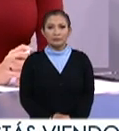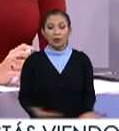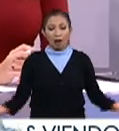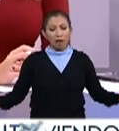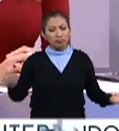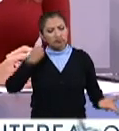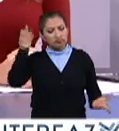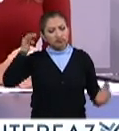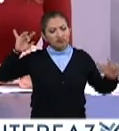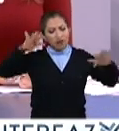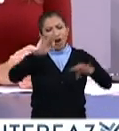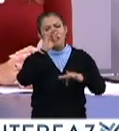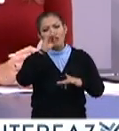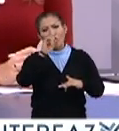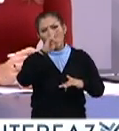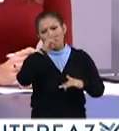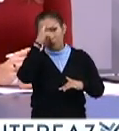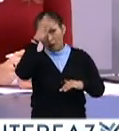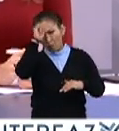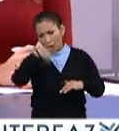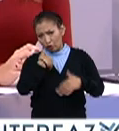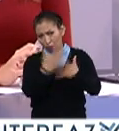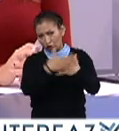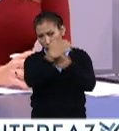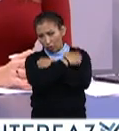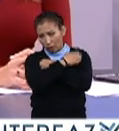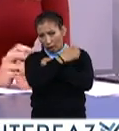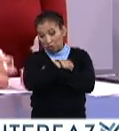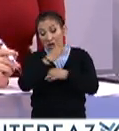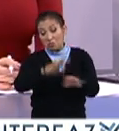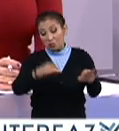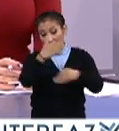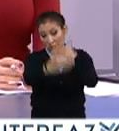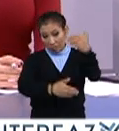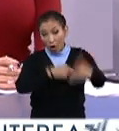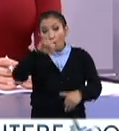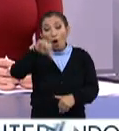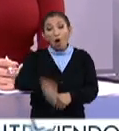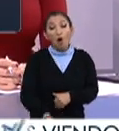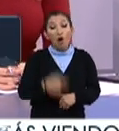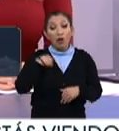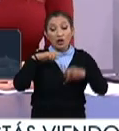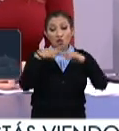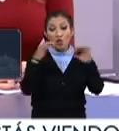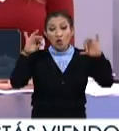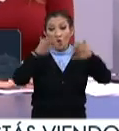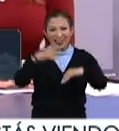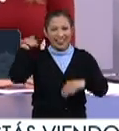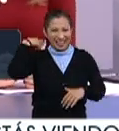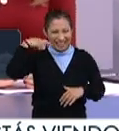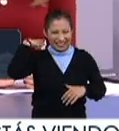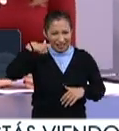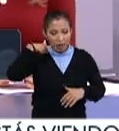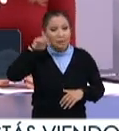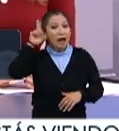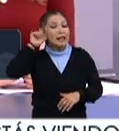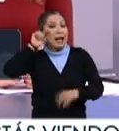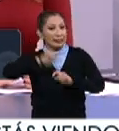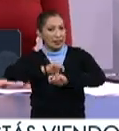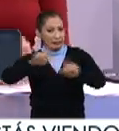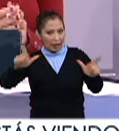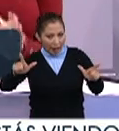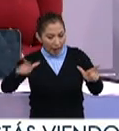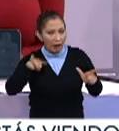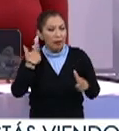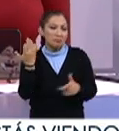Los foros para el Acuerdo Nacional sobre la Educación llevan un importante avance. Hoy se llevará a cabo la sesión en Querétaro y mañana en